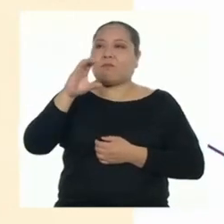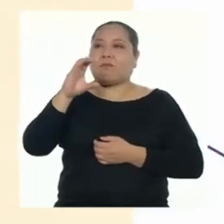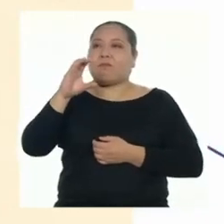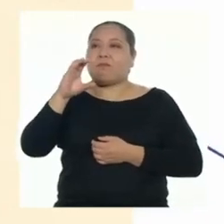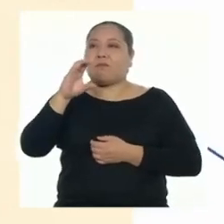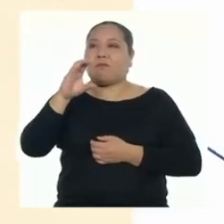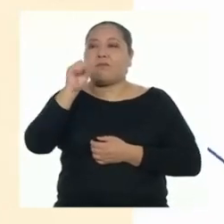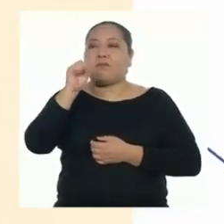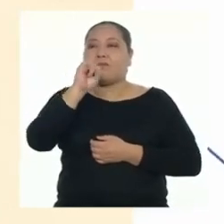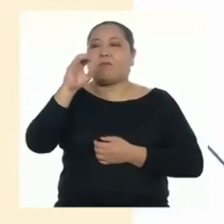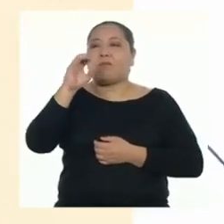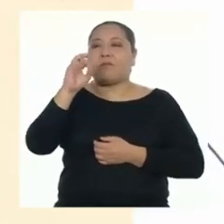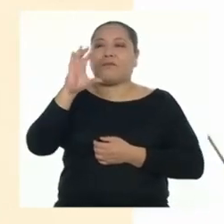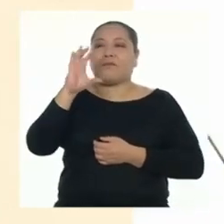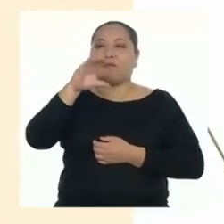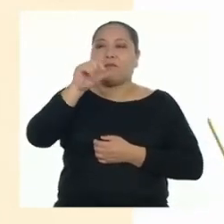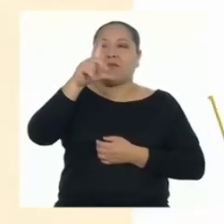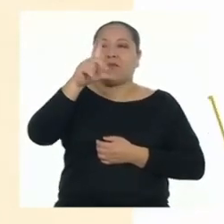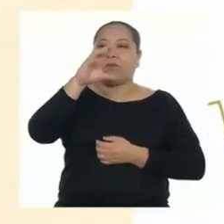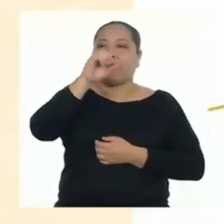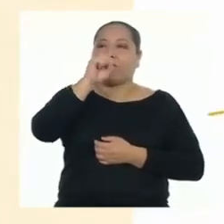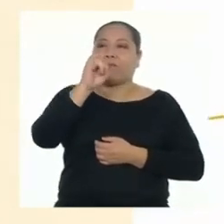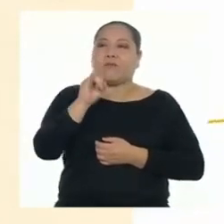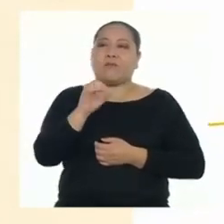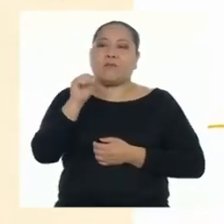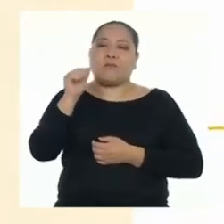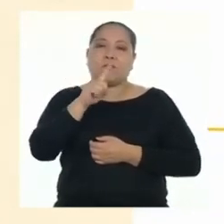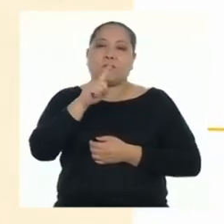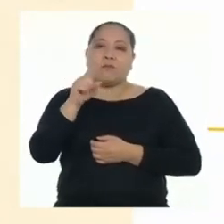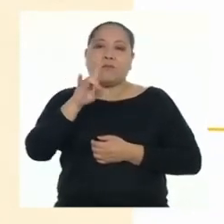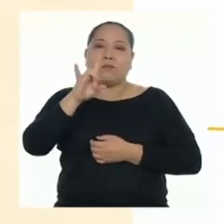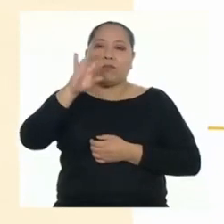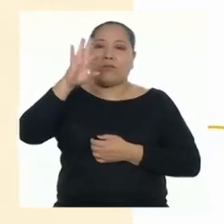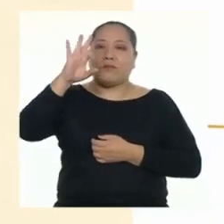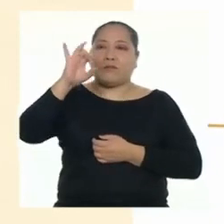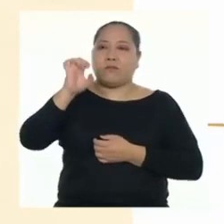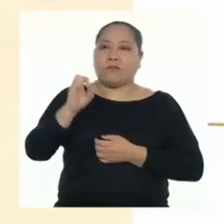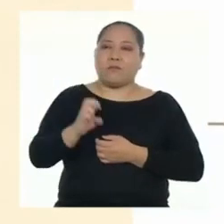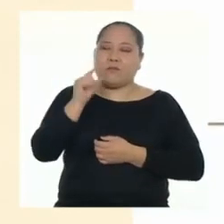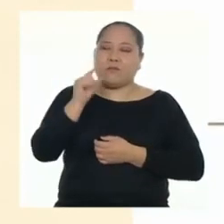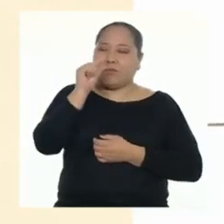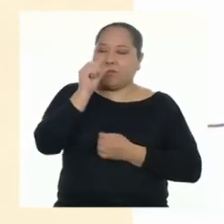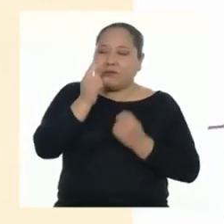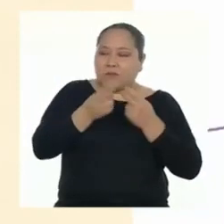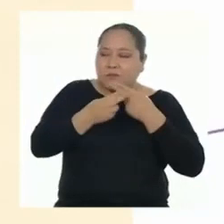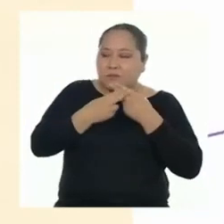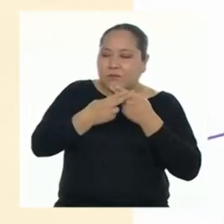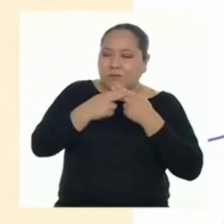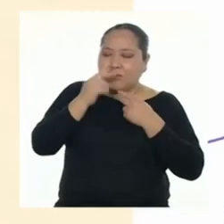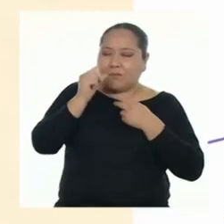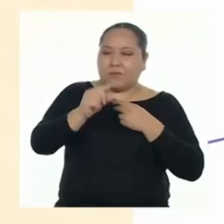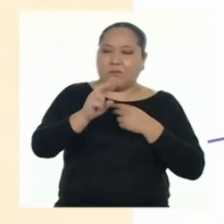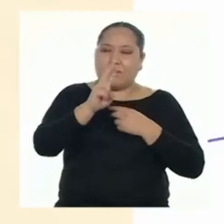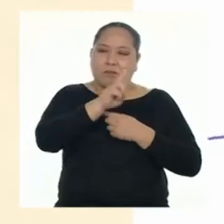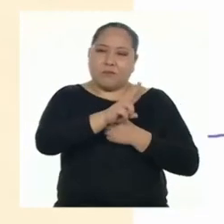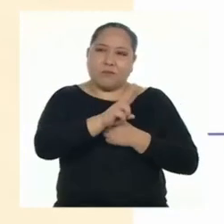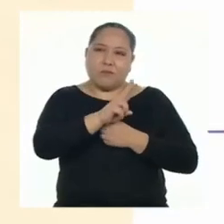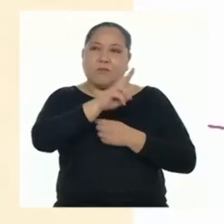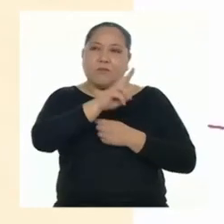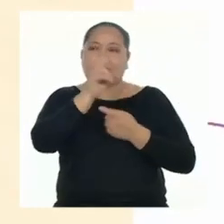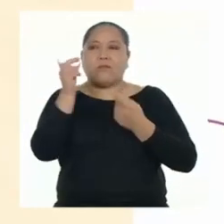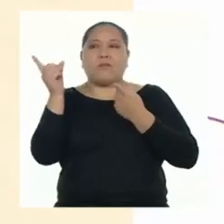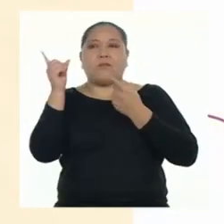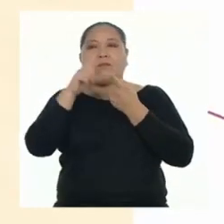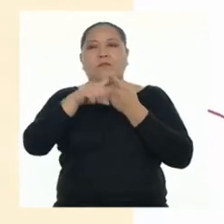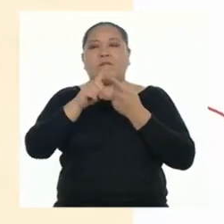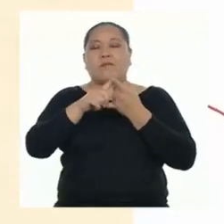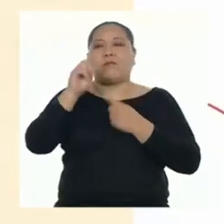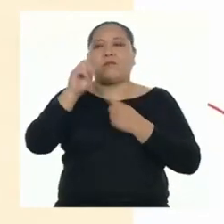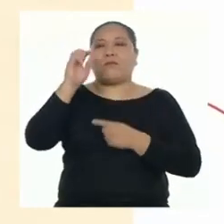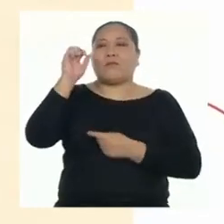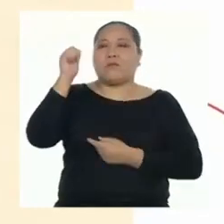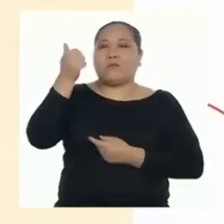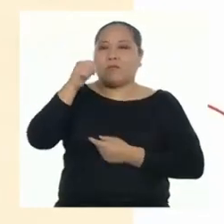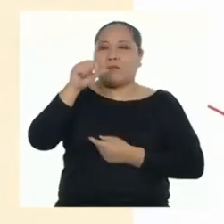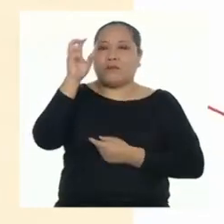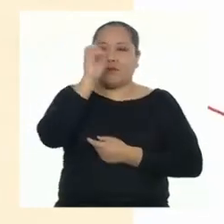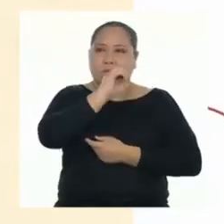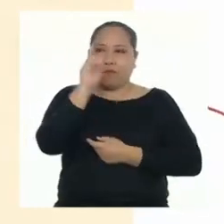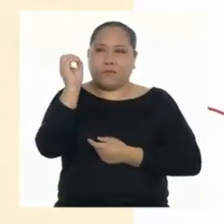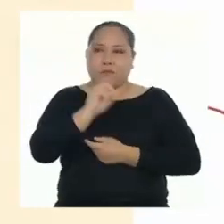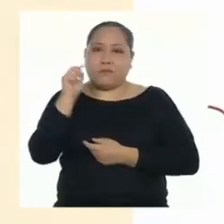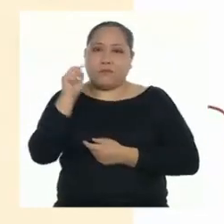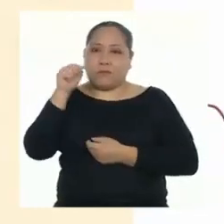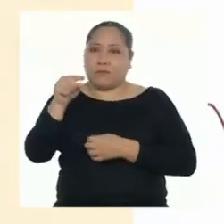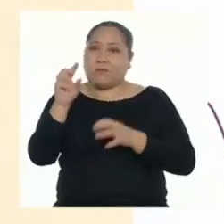elementos constituyen solo una pequeña porción del peso de la planta, frecuentemente del orden del 2 al 10%, no dejan por ello de